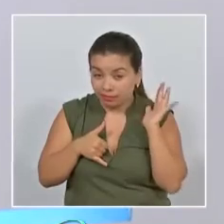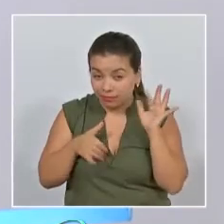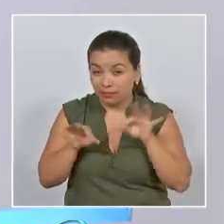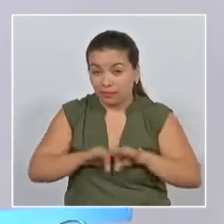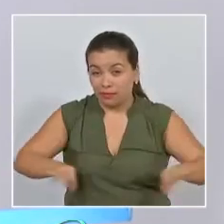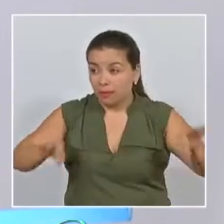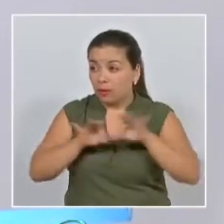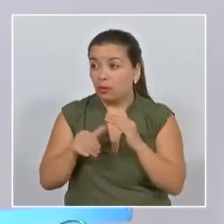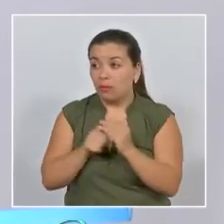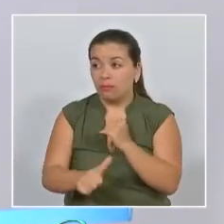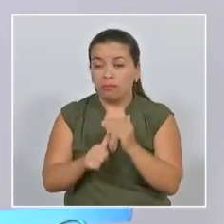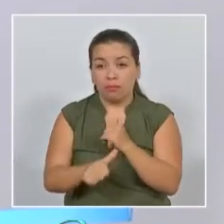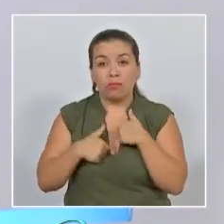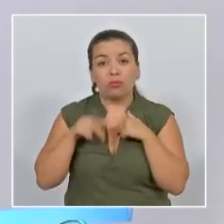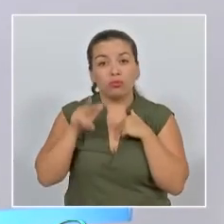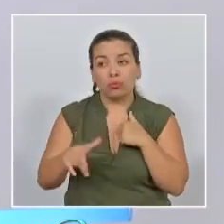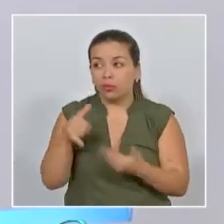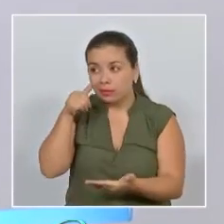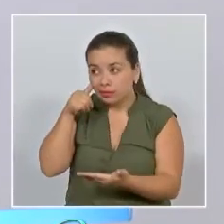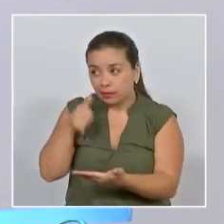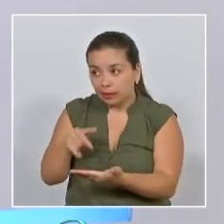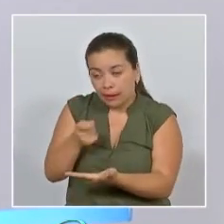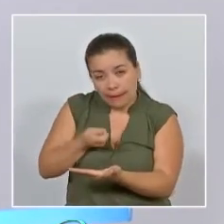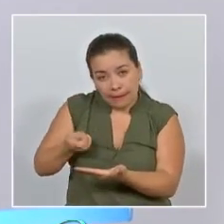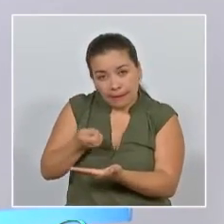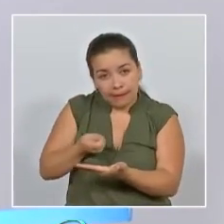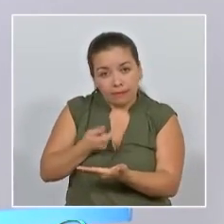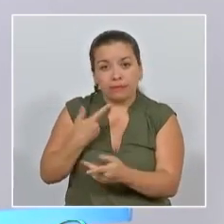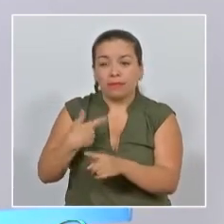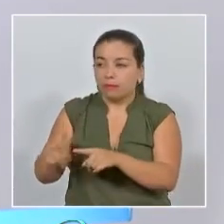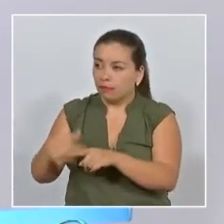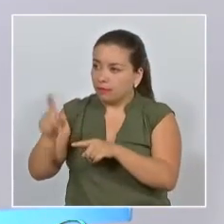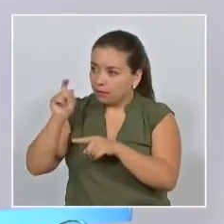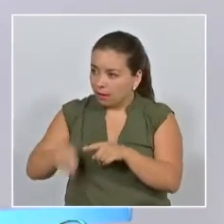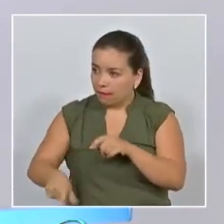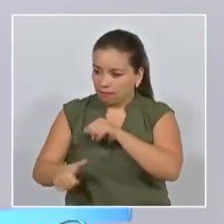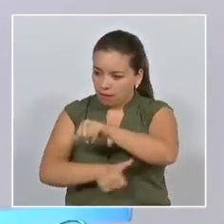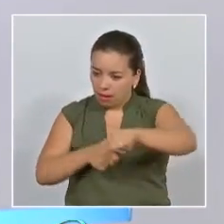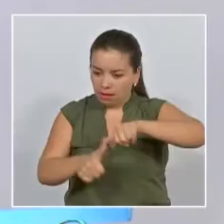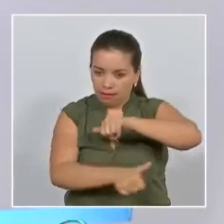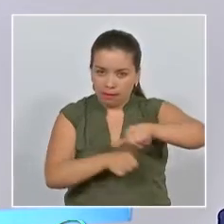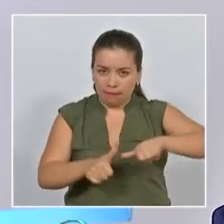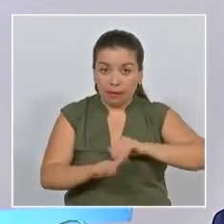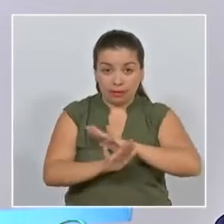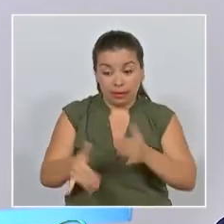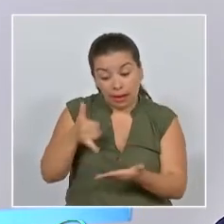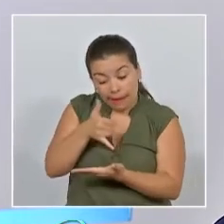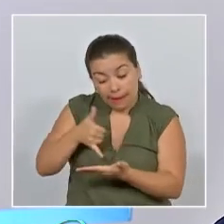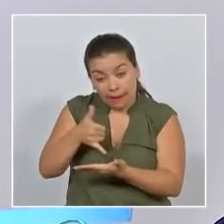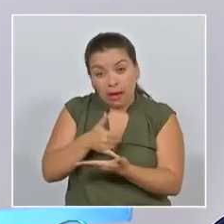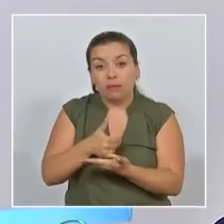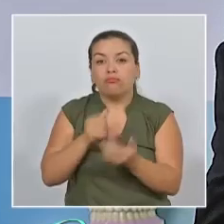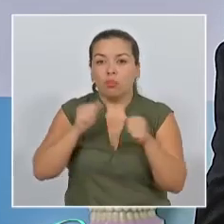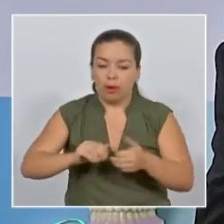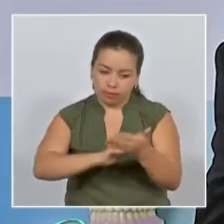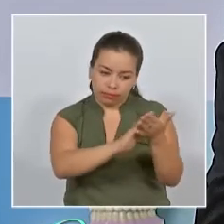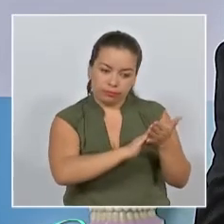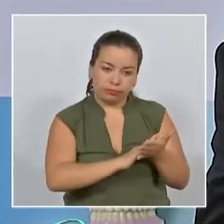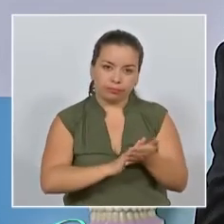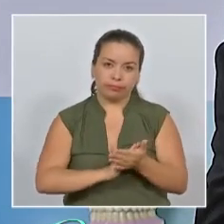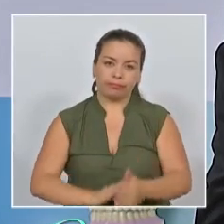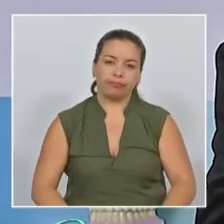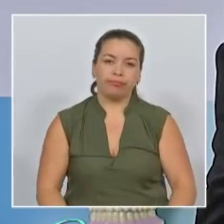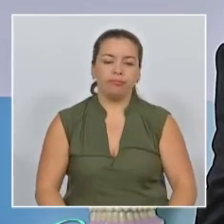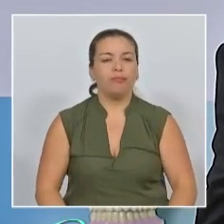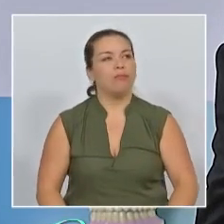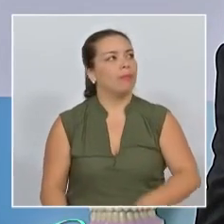en todas las deposiciones aparecen parásitos. Por eso debe hacerse en varios. Y ya con base a eso se hace el tratamiento. Otro paciente que con el